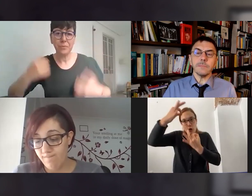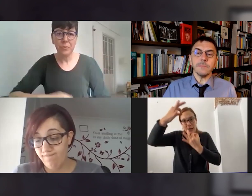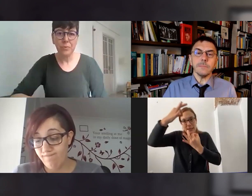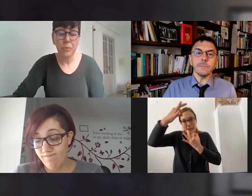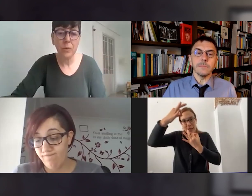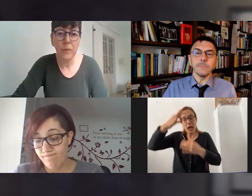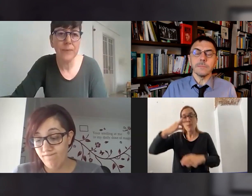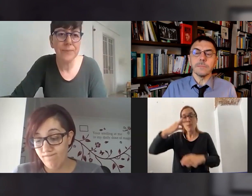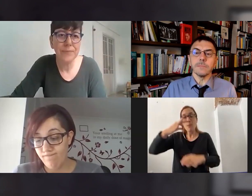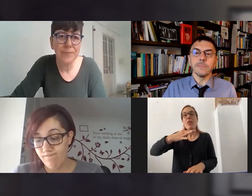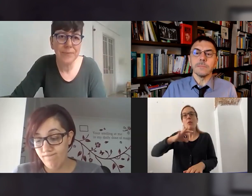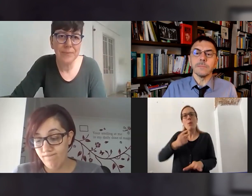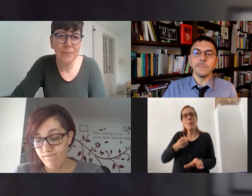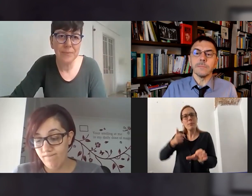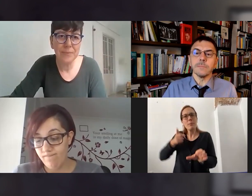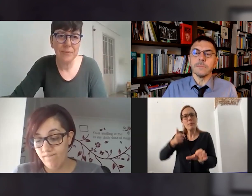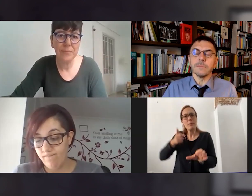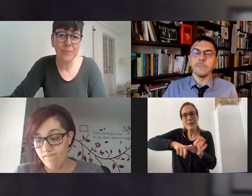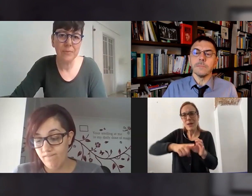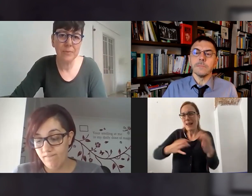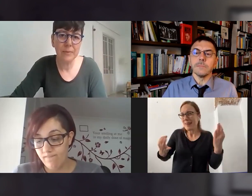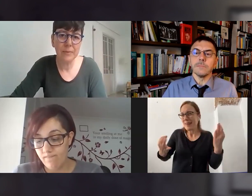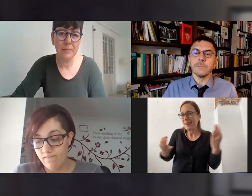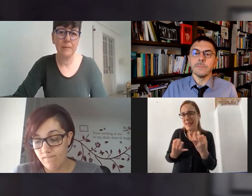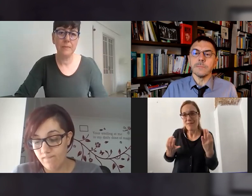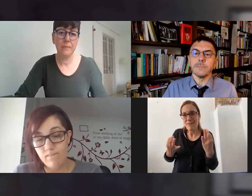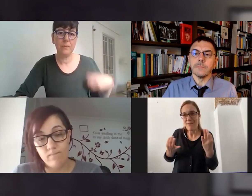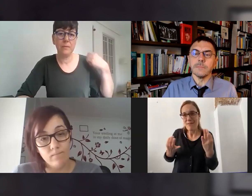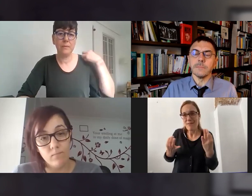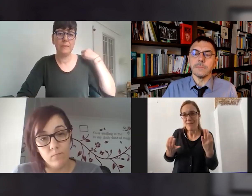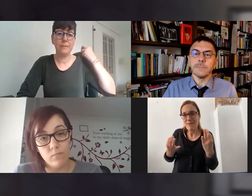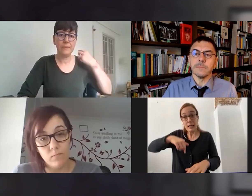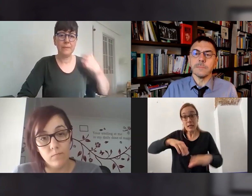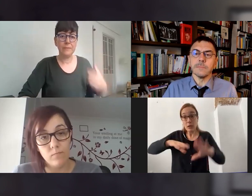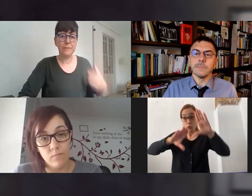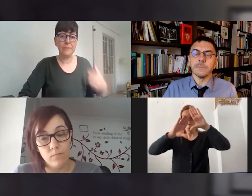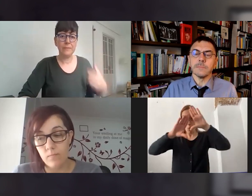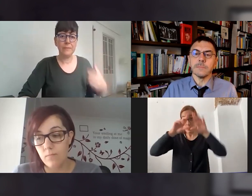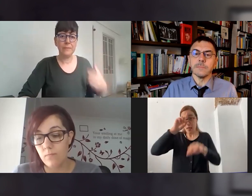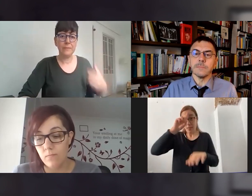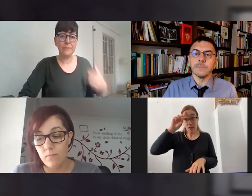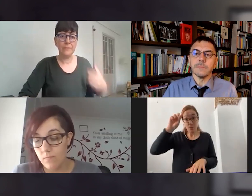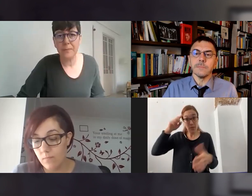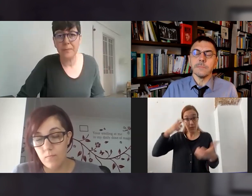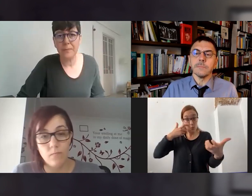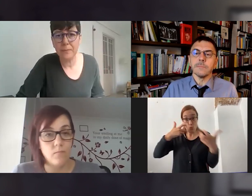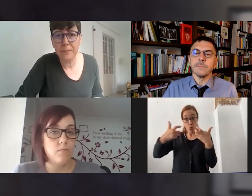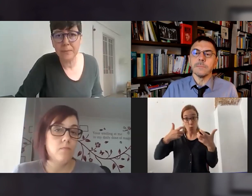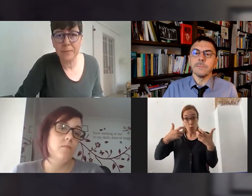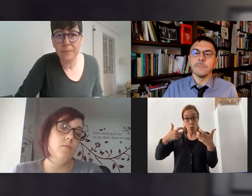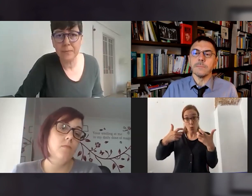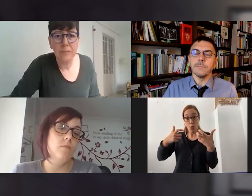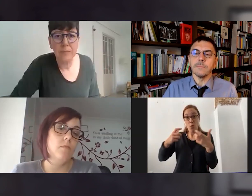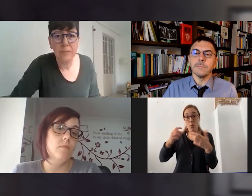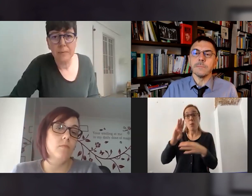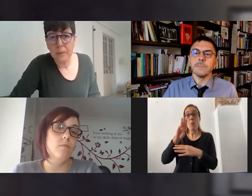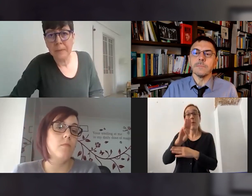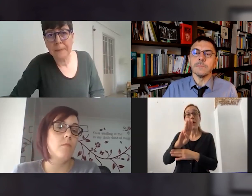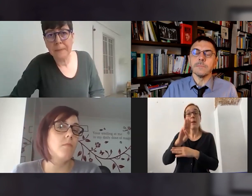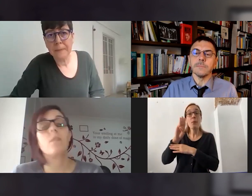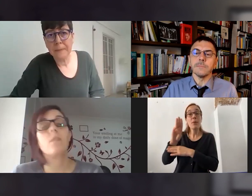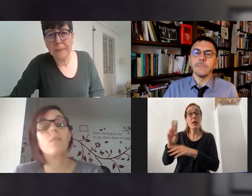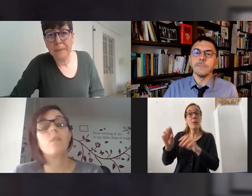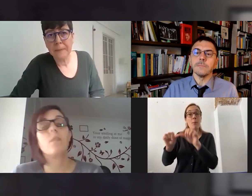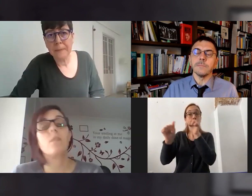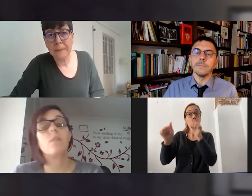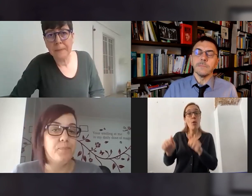decir, nosotros aquí en la Comunidad de Madrid estamos viendo el modelo del Partido Popular ha fracasado. Entonces nuestro partido tiene que ofrecer alternativas y tiene que servir